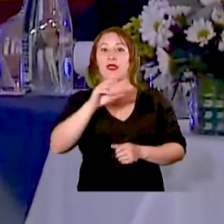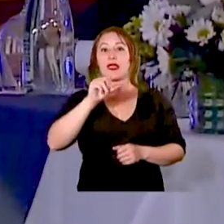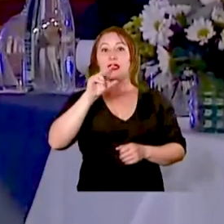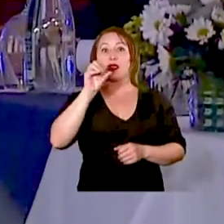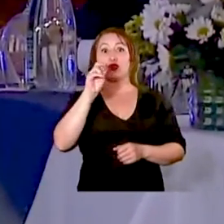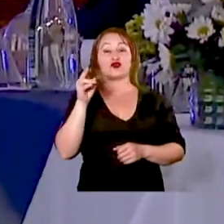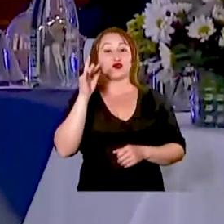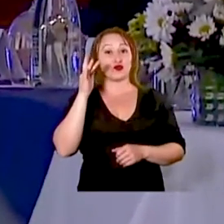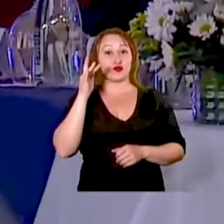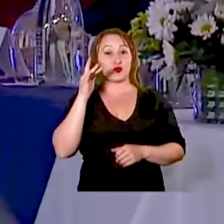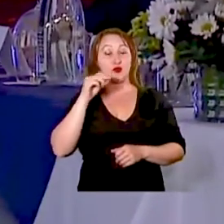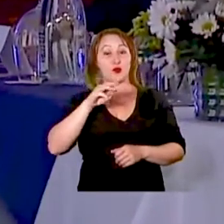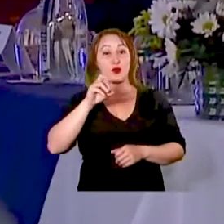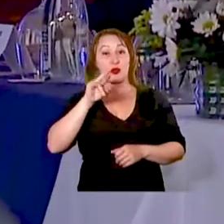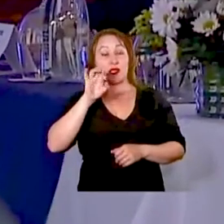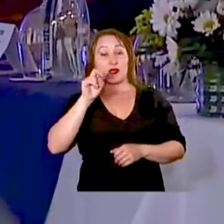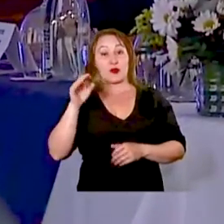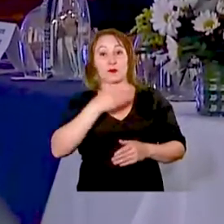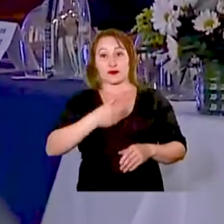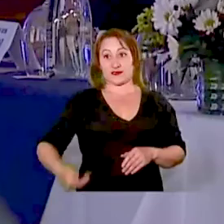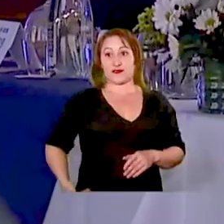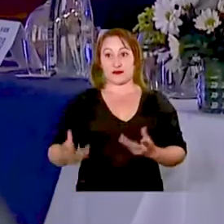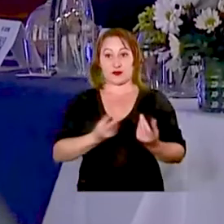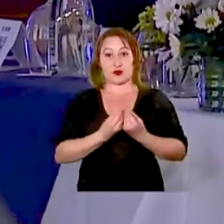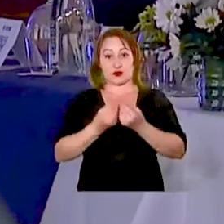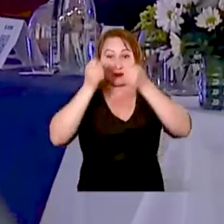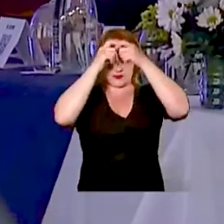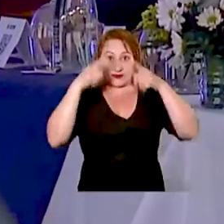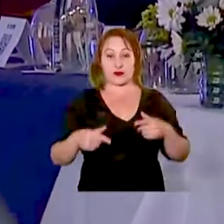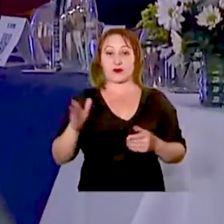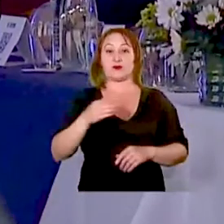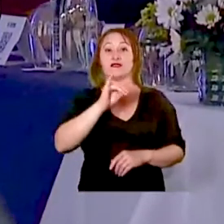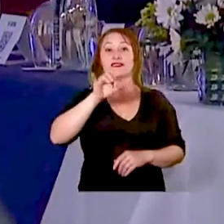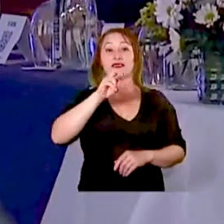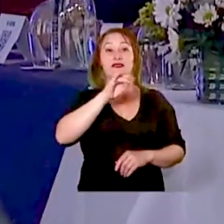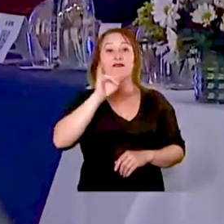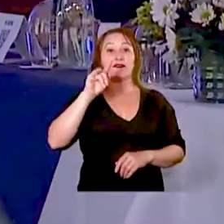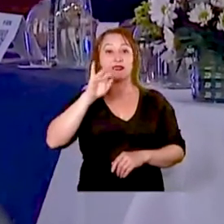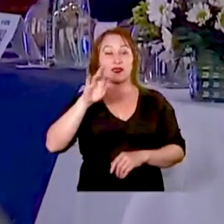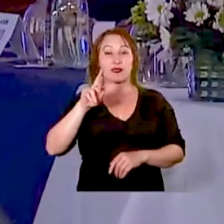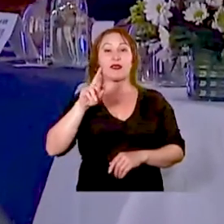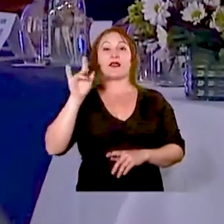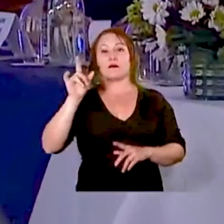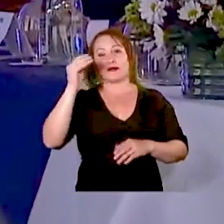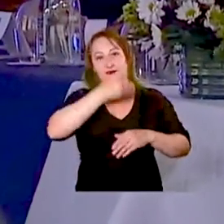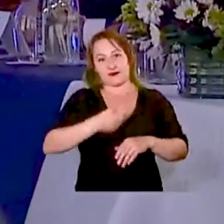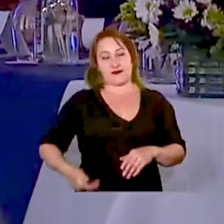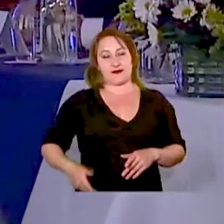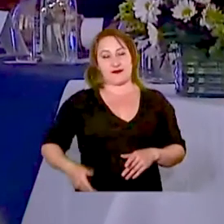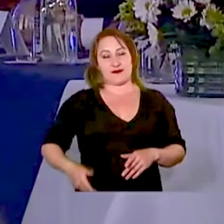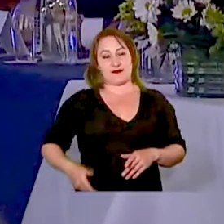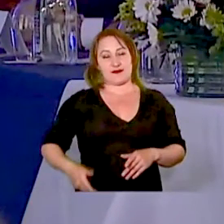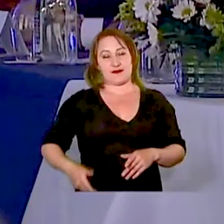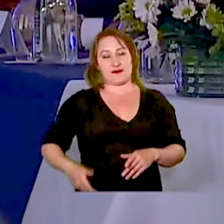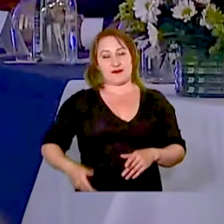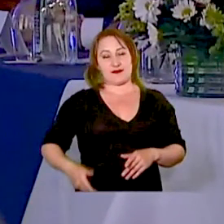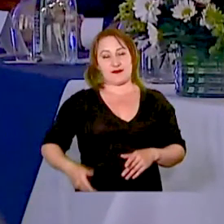Enrique Moreno, presidente del Consejo de Estado. Jennifer Arias Falla, presidenta de la Cámara de